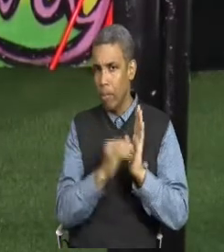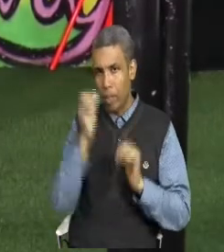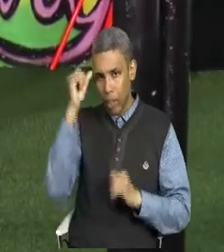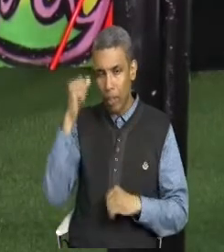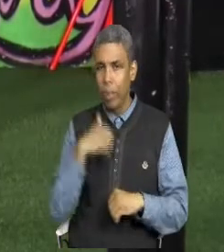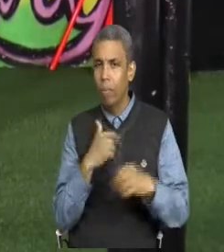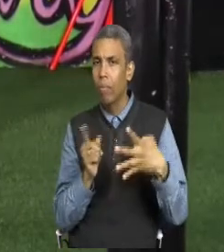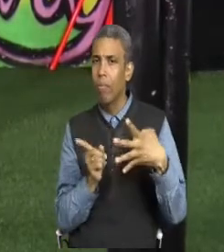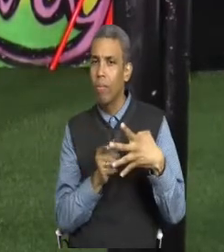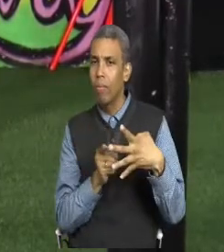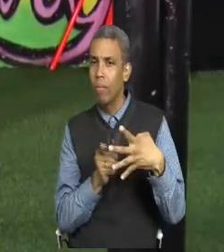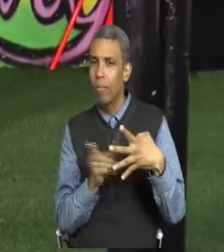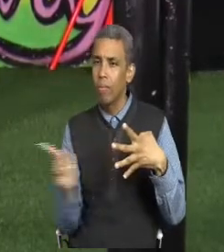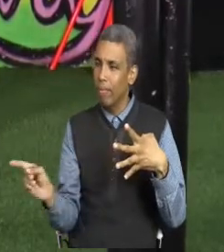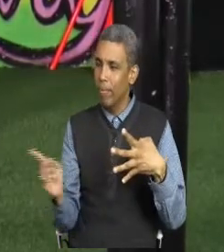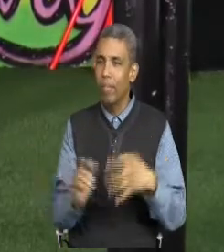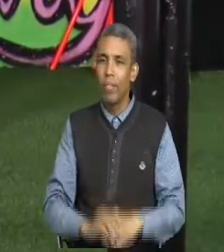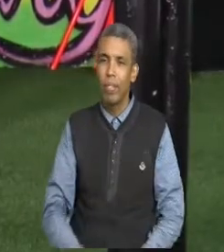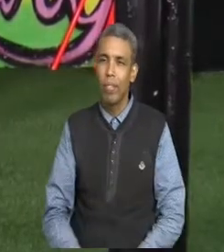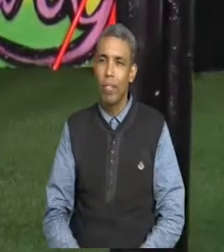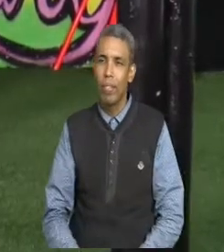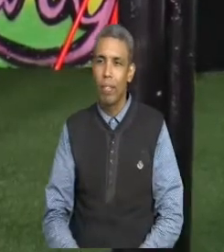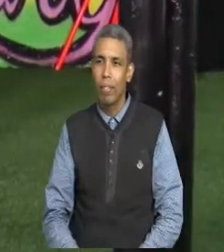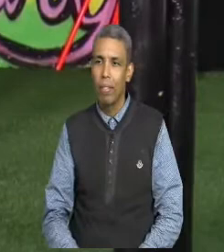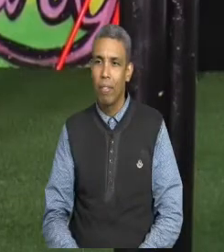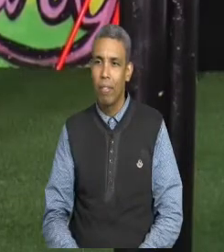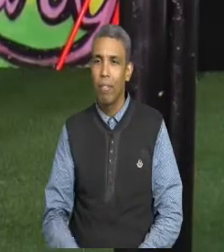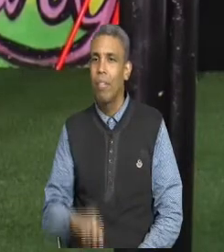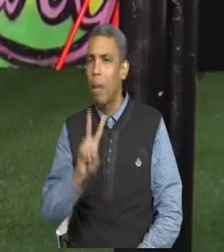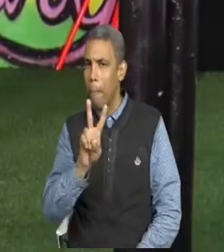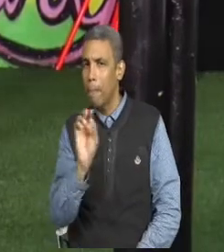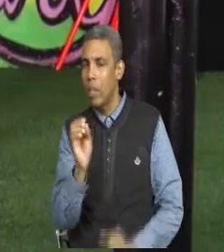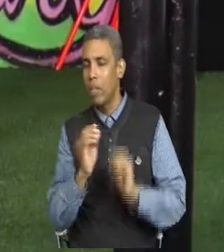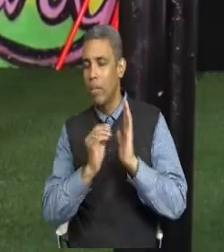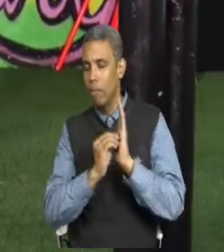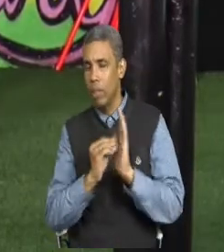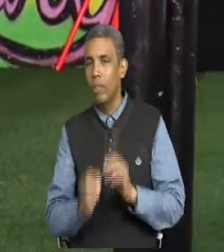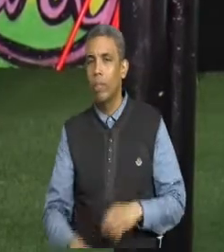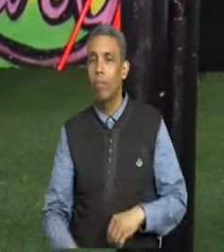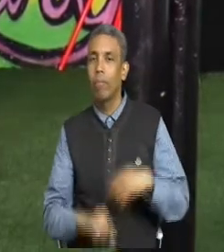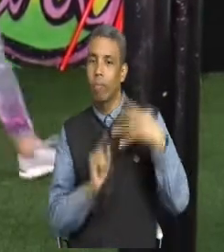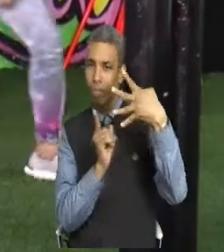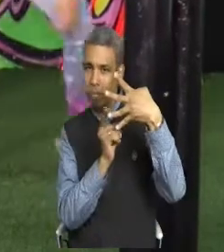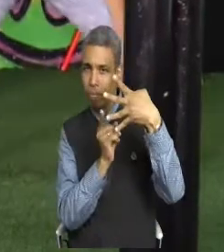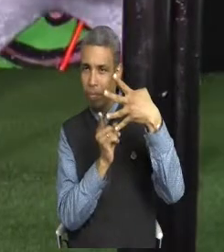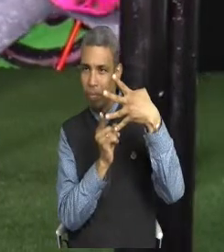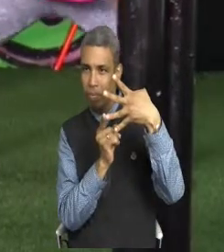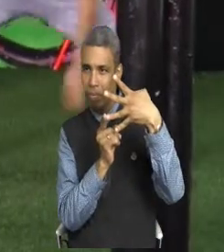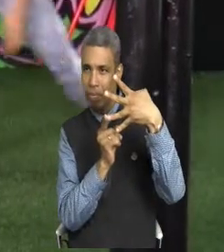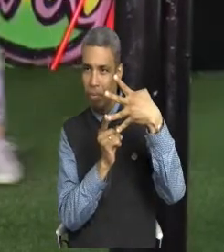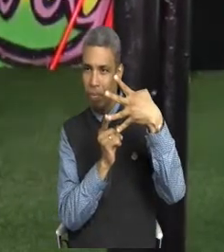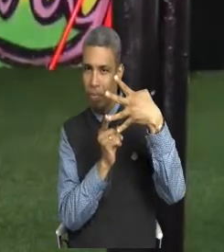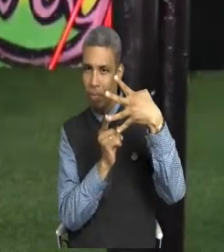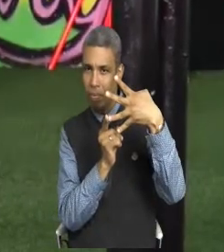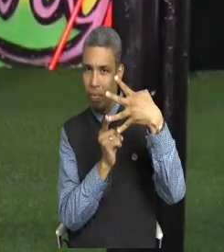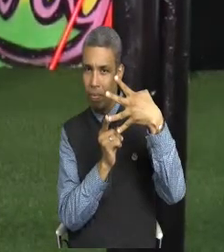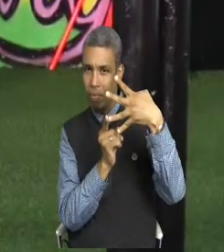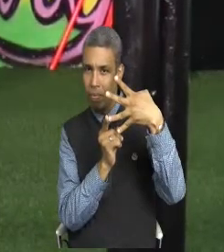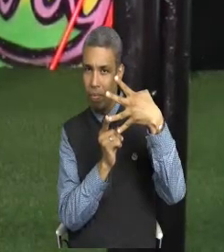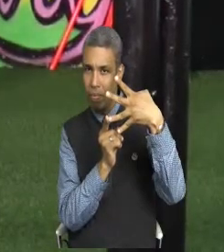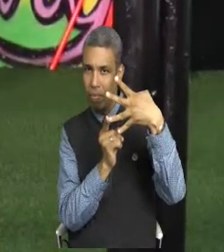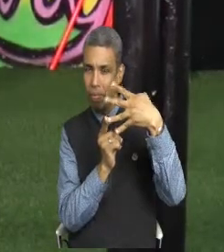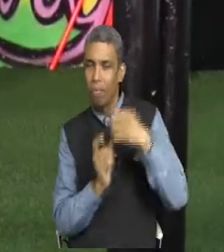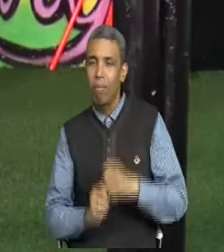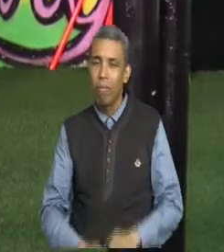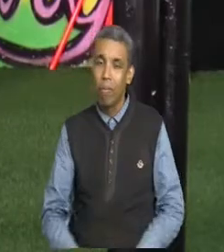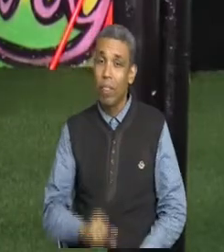Skipping, arriba esas rodillas, 20 contando con las dos, desplazamiento lateral, que fue el tercero, 10